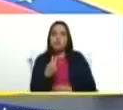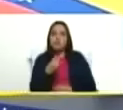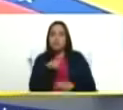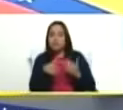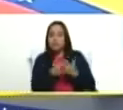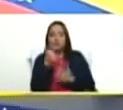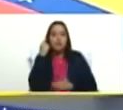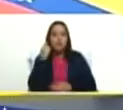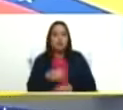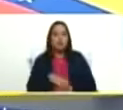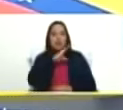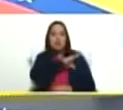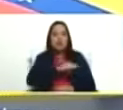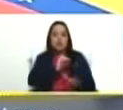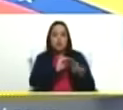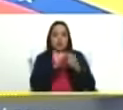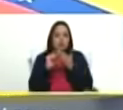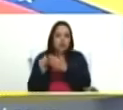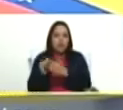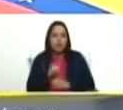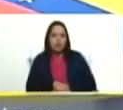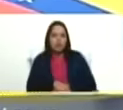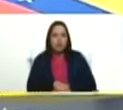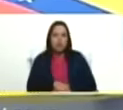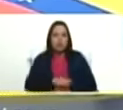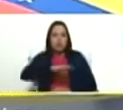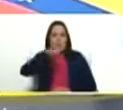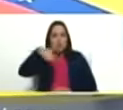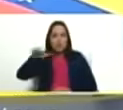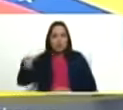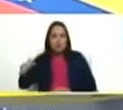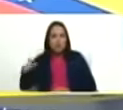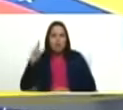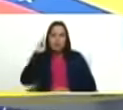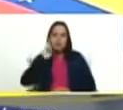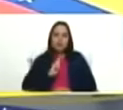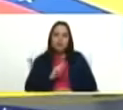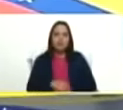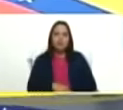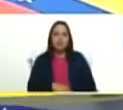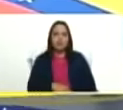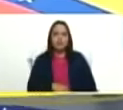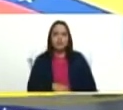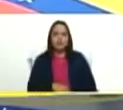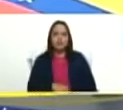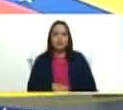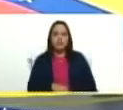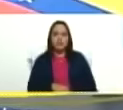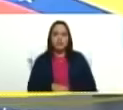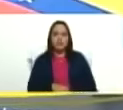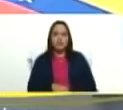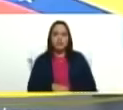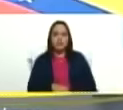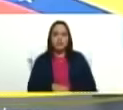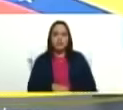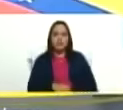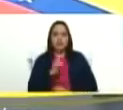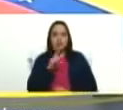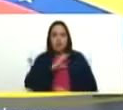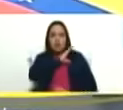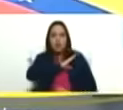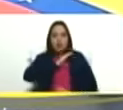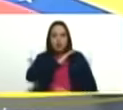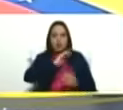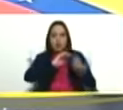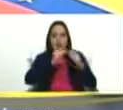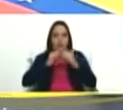El Consejo Comunal Colina Simón Bolívar de Loana Arteaga. Mi saludo. El Consejo